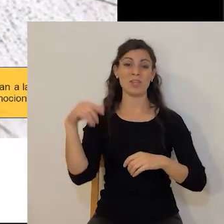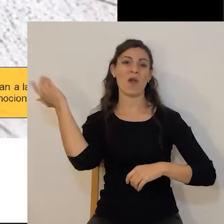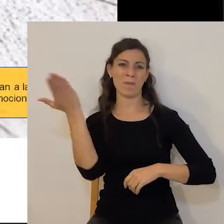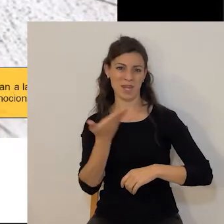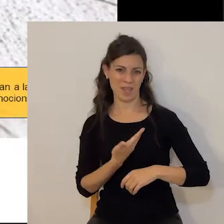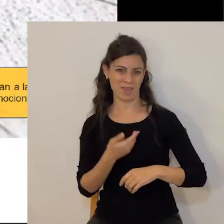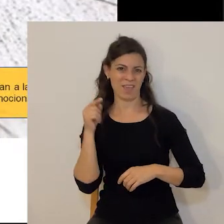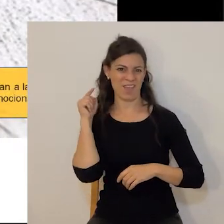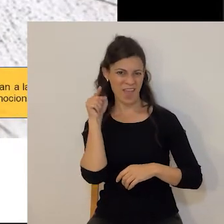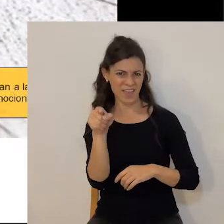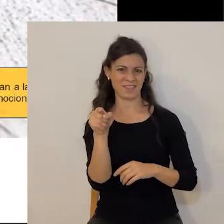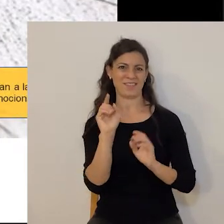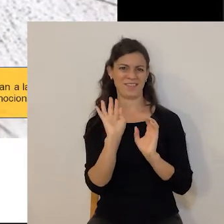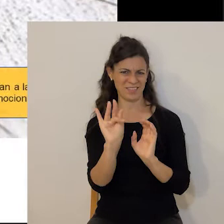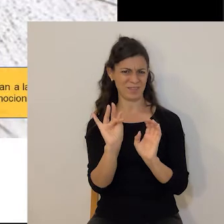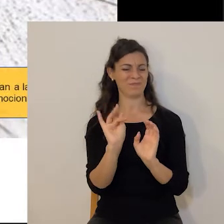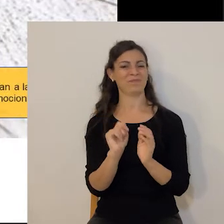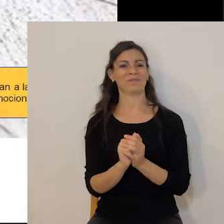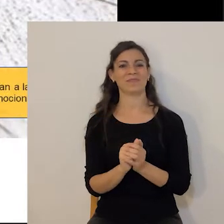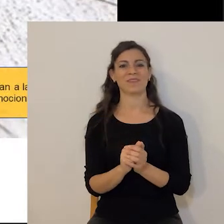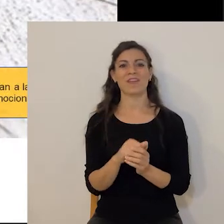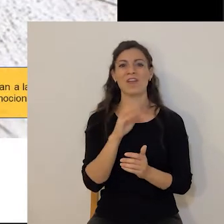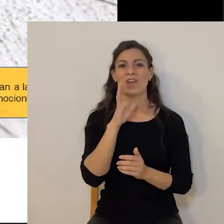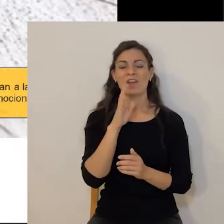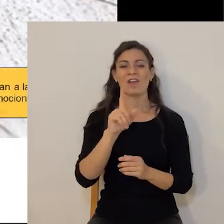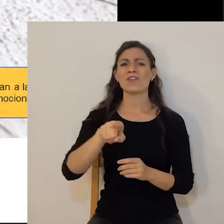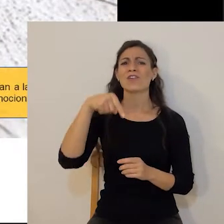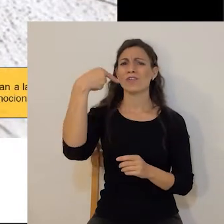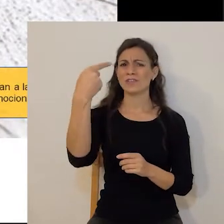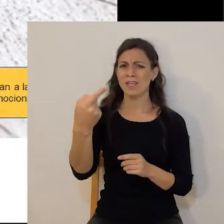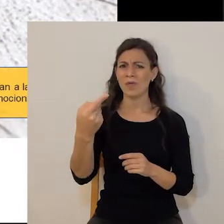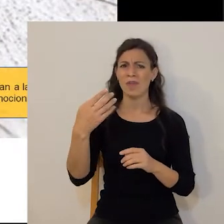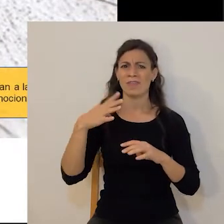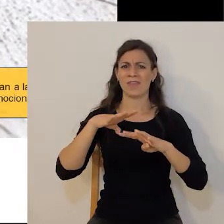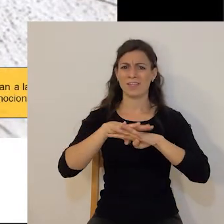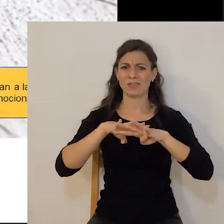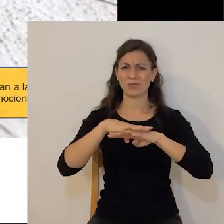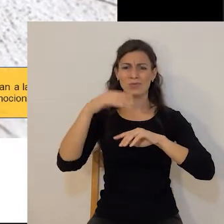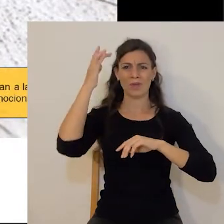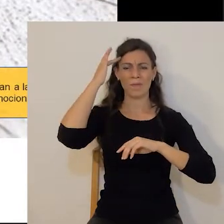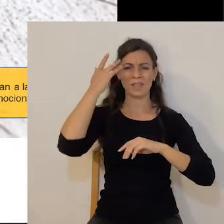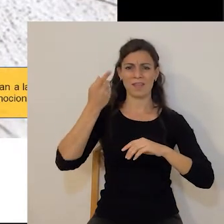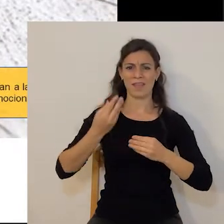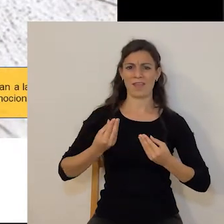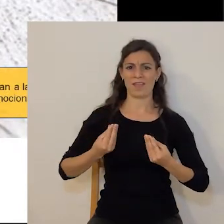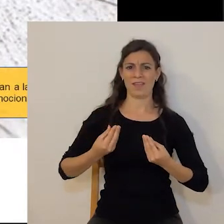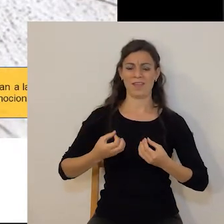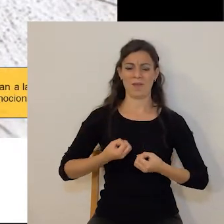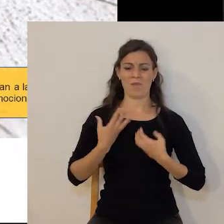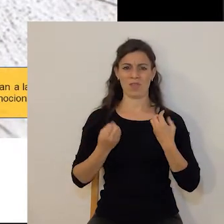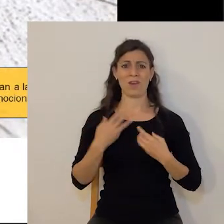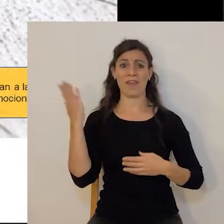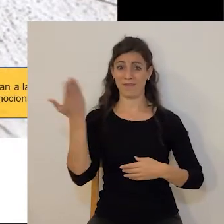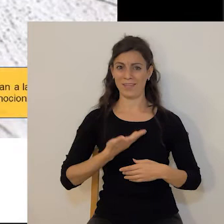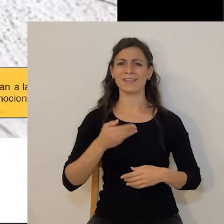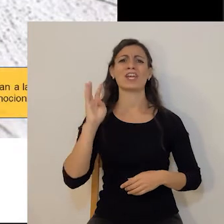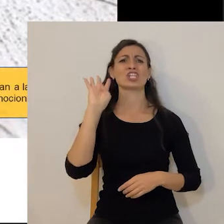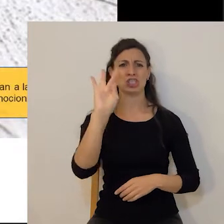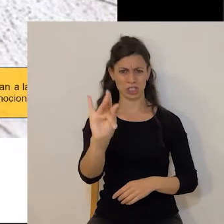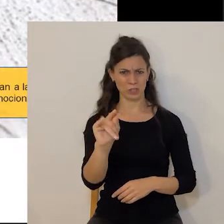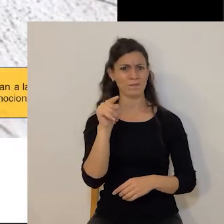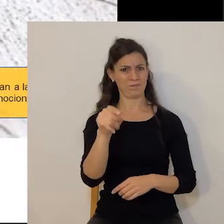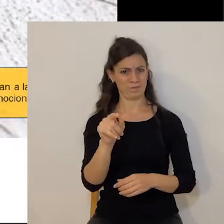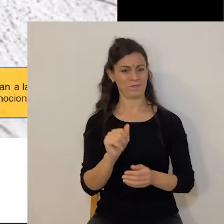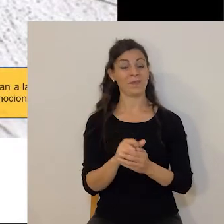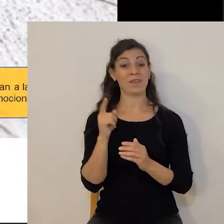Sí. ¿Podemos decir que tiene consecuencias que afectan a la estructura mental o vida emocional? Por supuesto que sí. Vale,